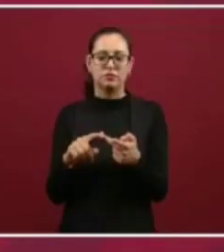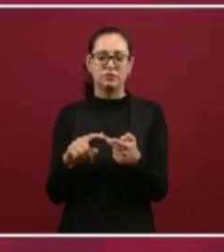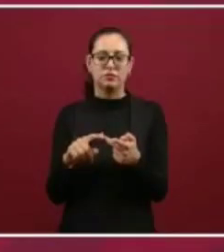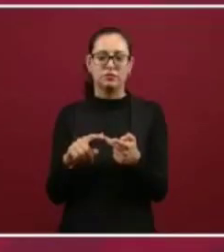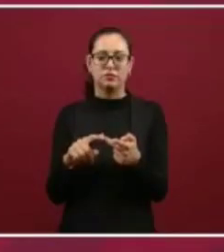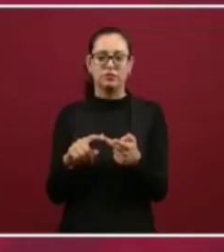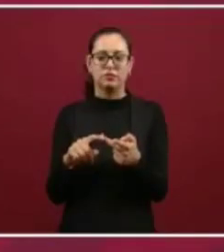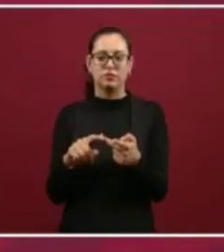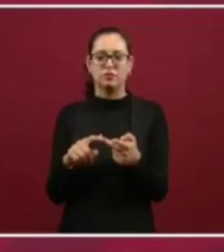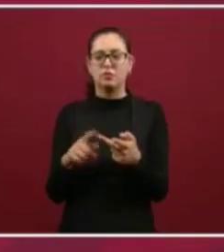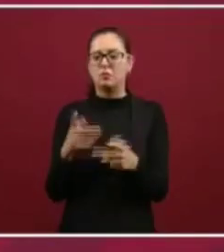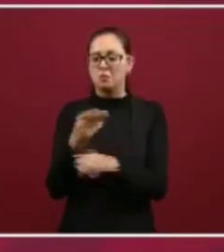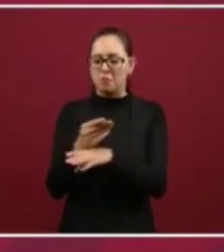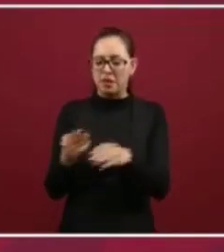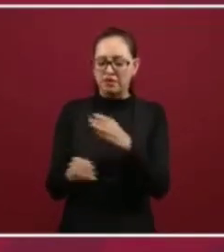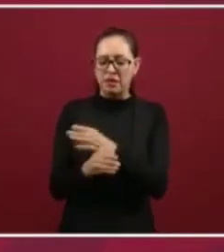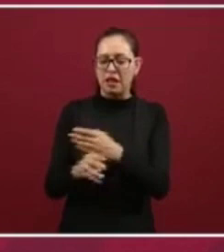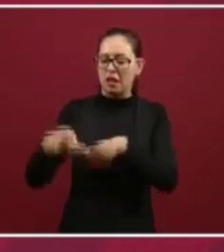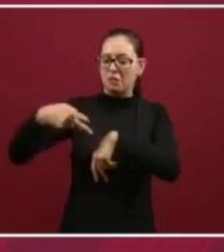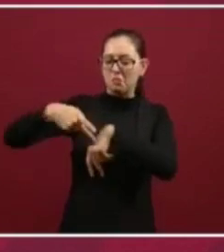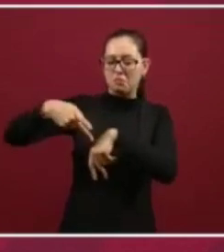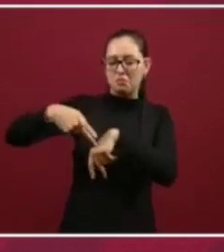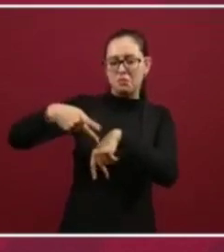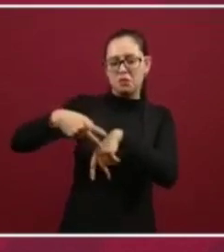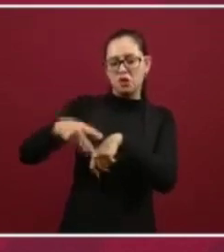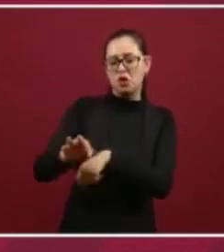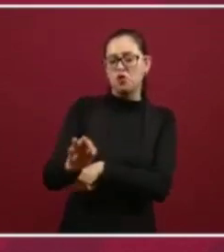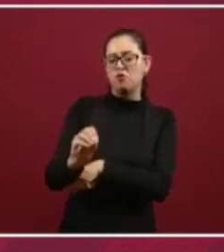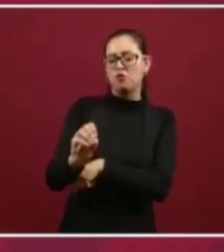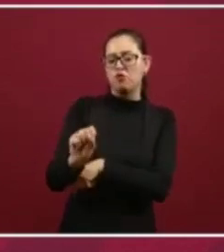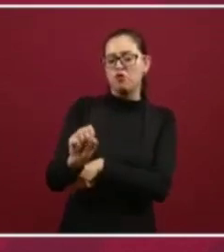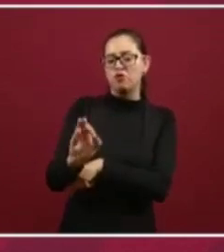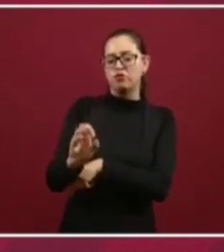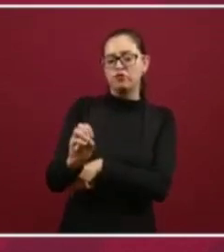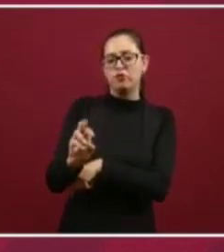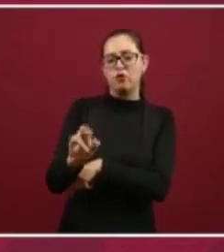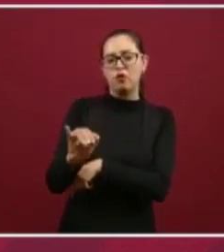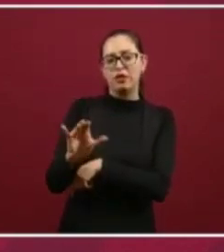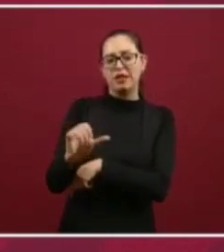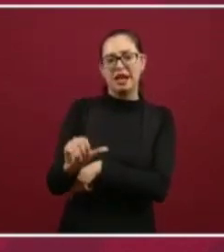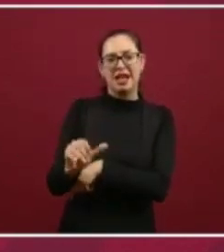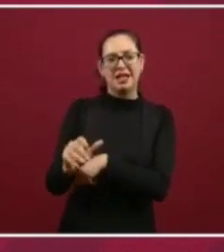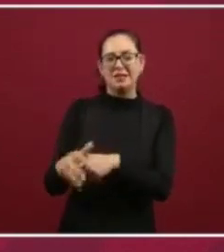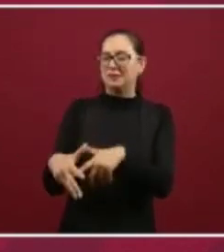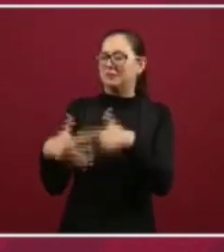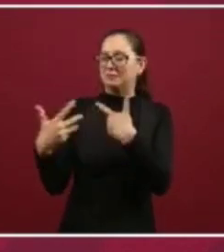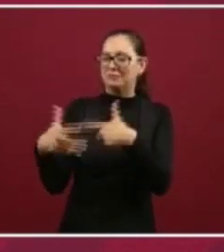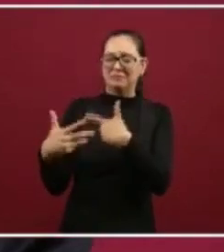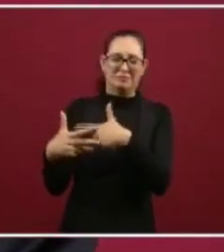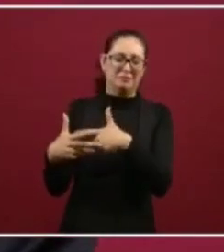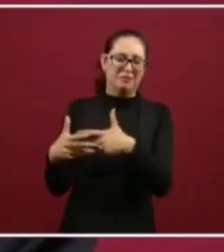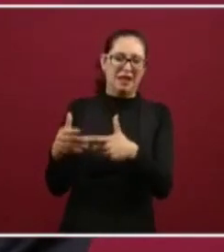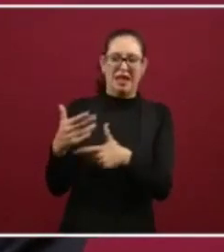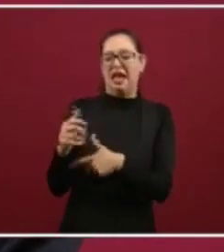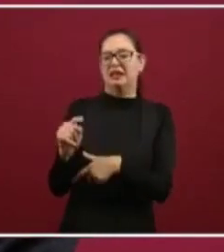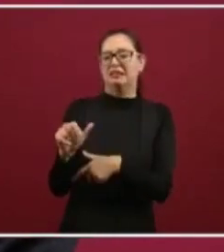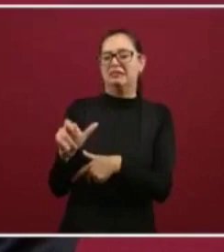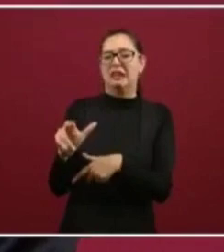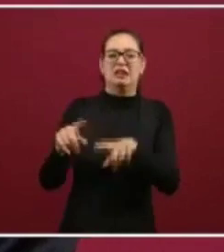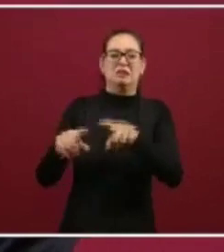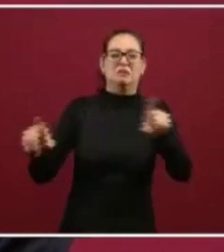roca fosfórica, estamos hablando de miles de hectáreas que se adquirieron,